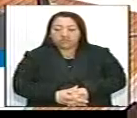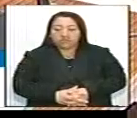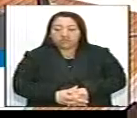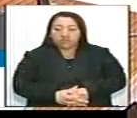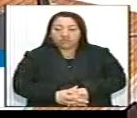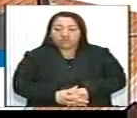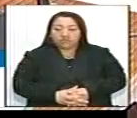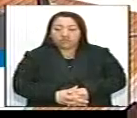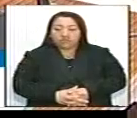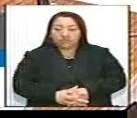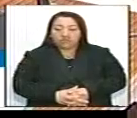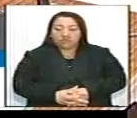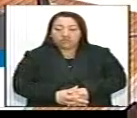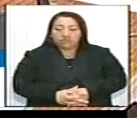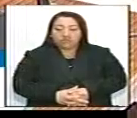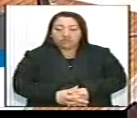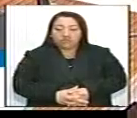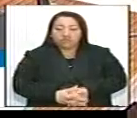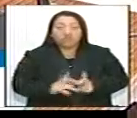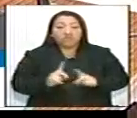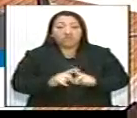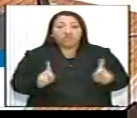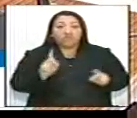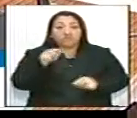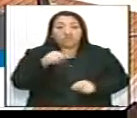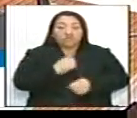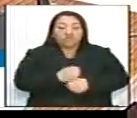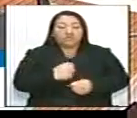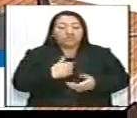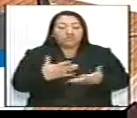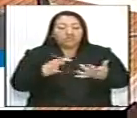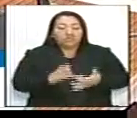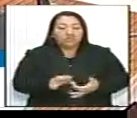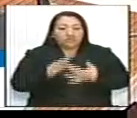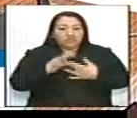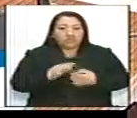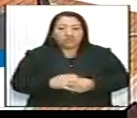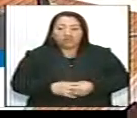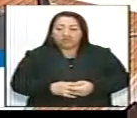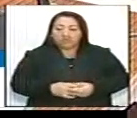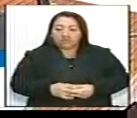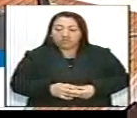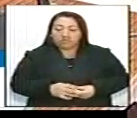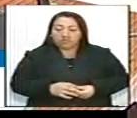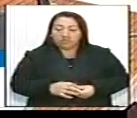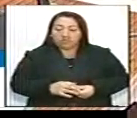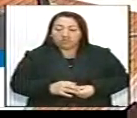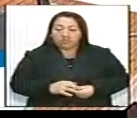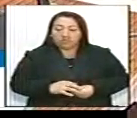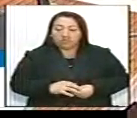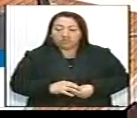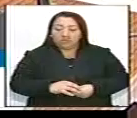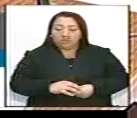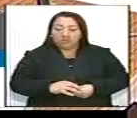A diferencia de otras metas, esta meta tiene una particularidad. Podemos ir, para avanzar, quizá podemos